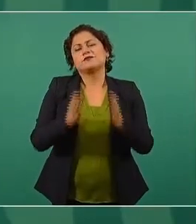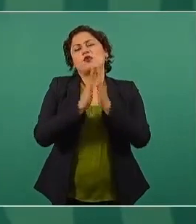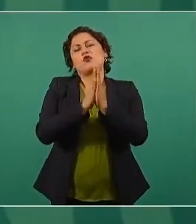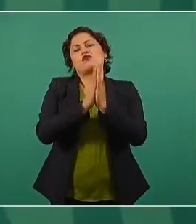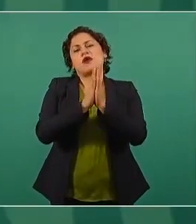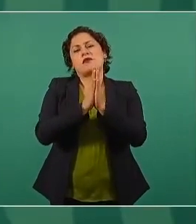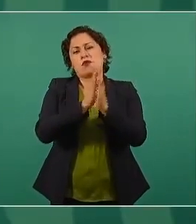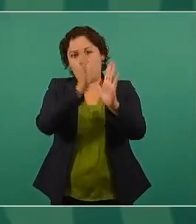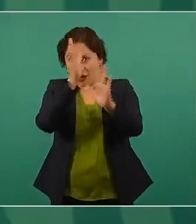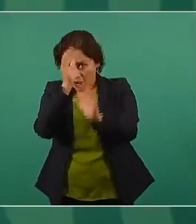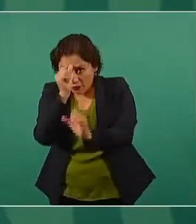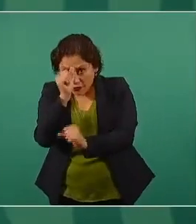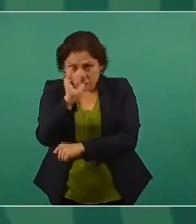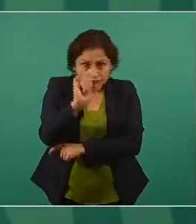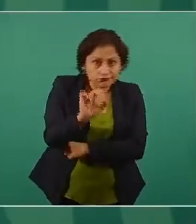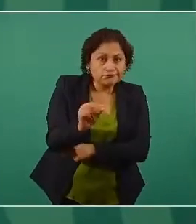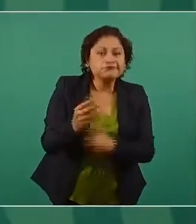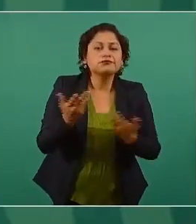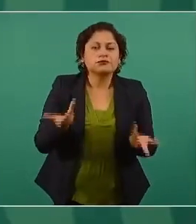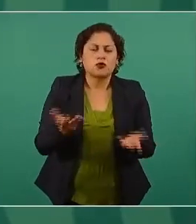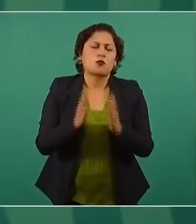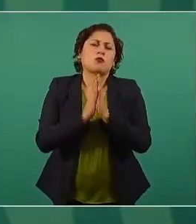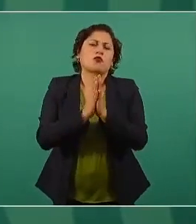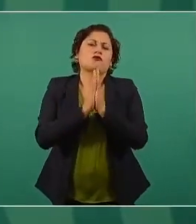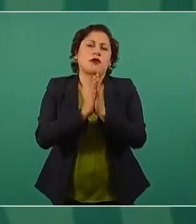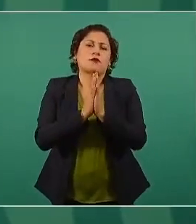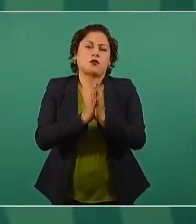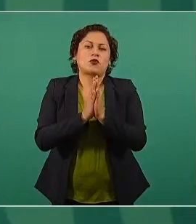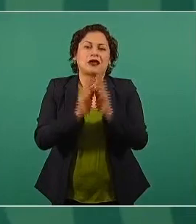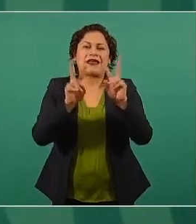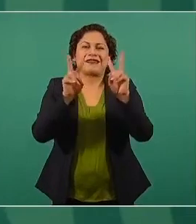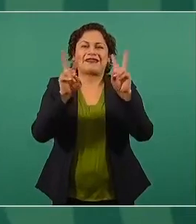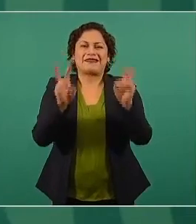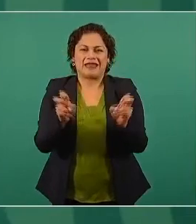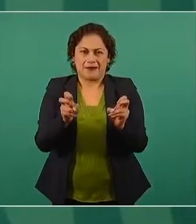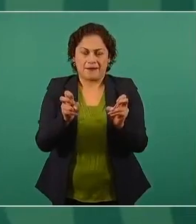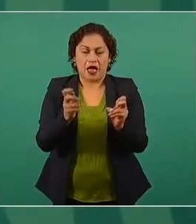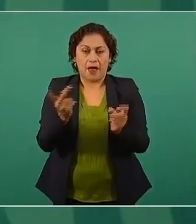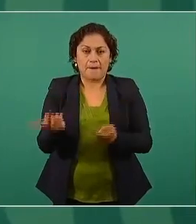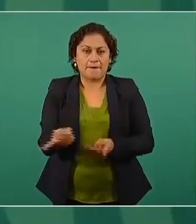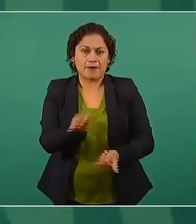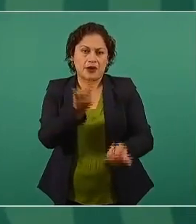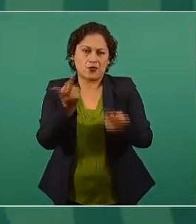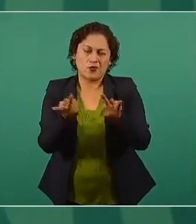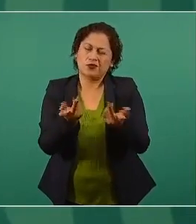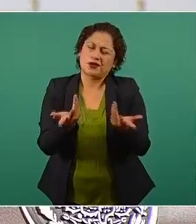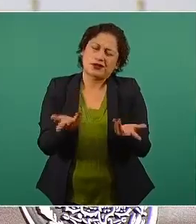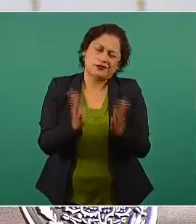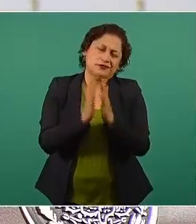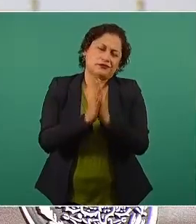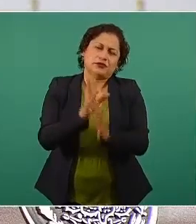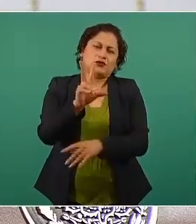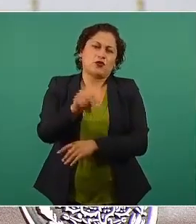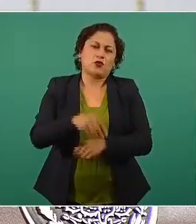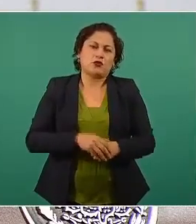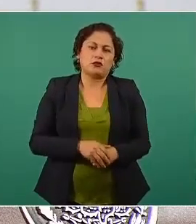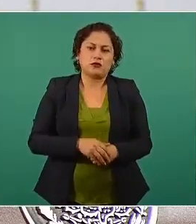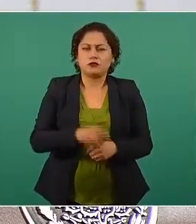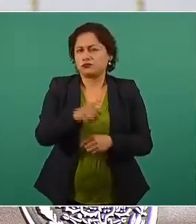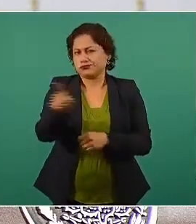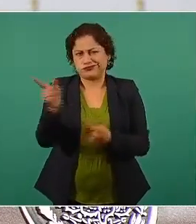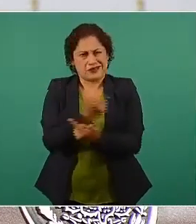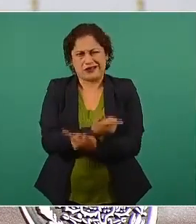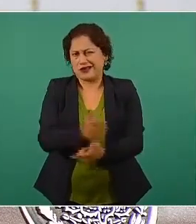semana que no haya preguntas. Son libres, ¿no? Es una recomendación